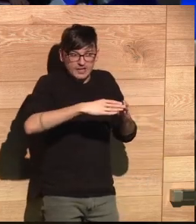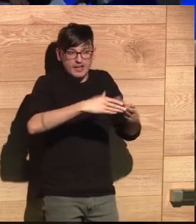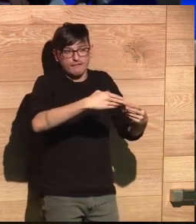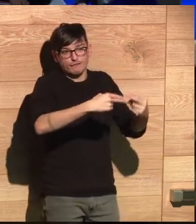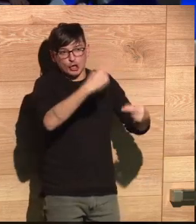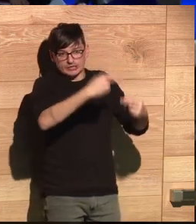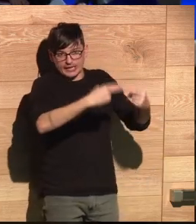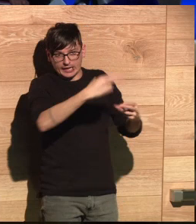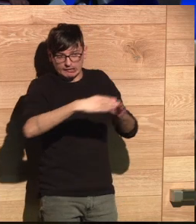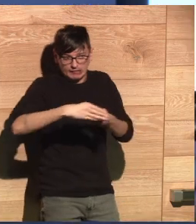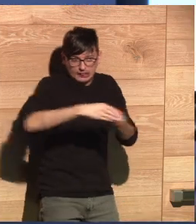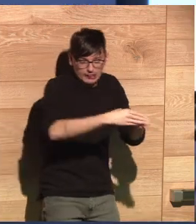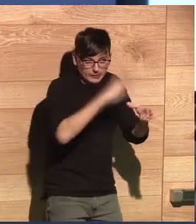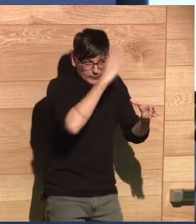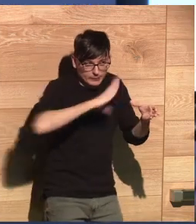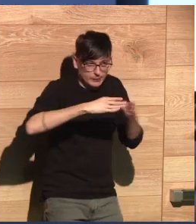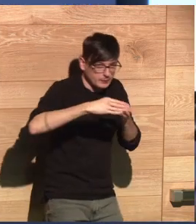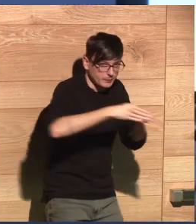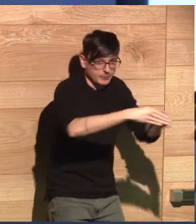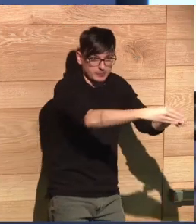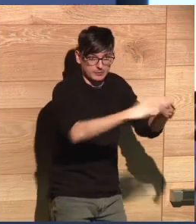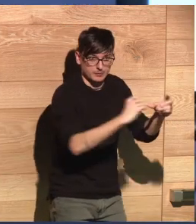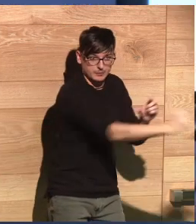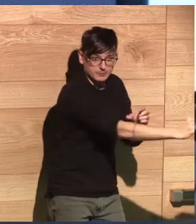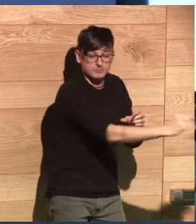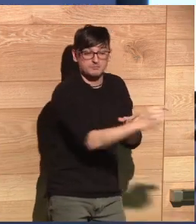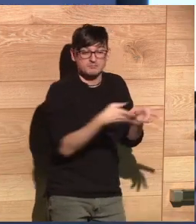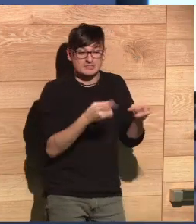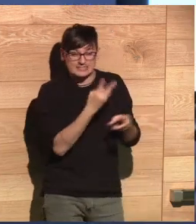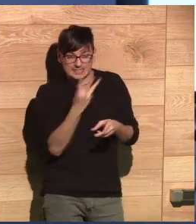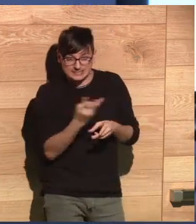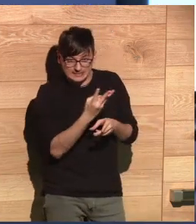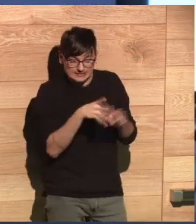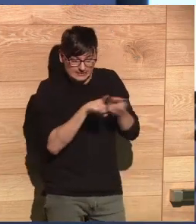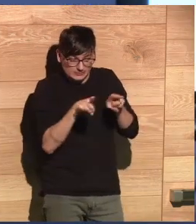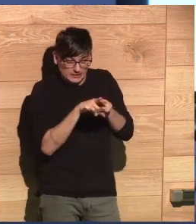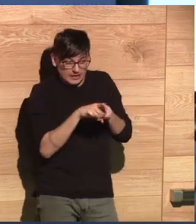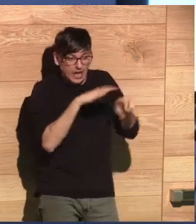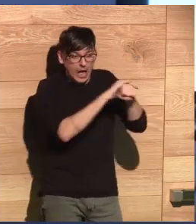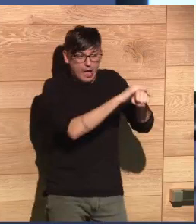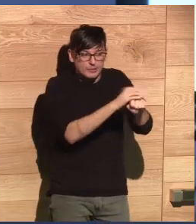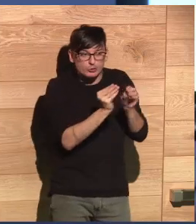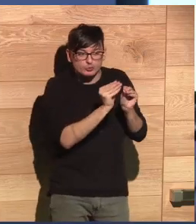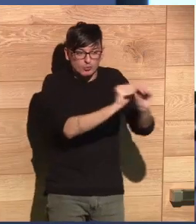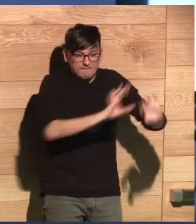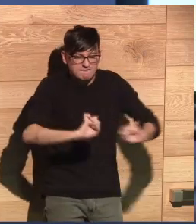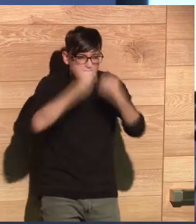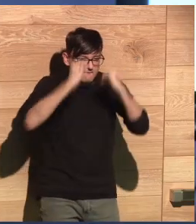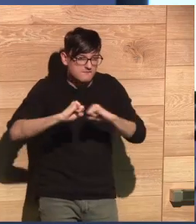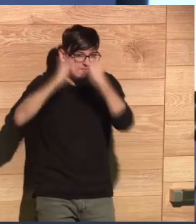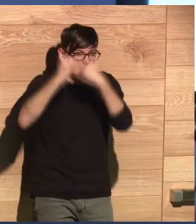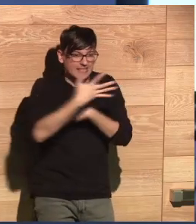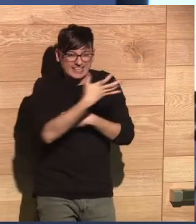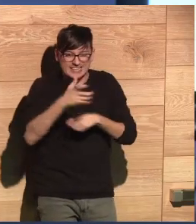los judíos escondidos. Así, las 3 hermanas y sus amigos salvaron a más de 500